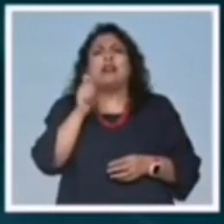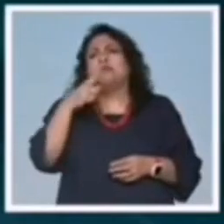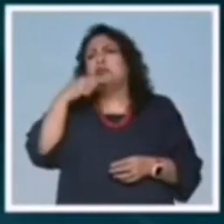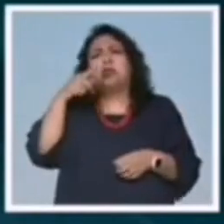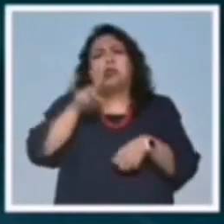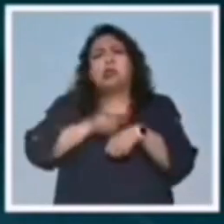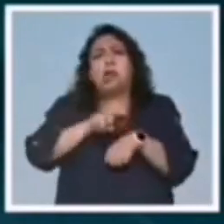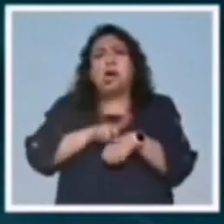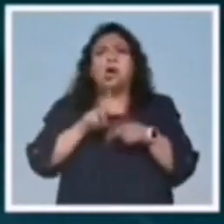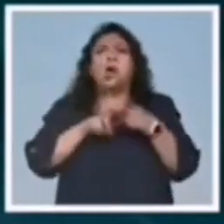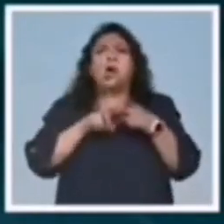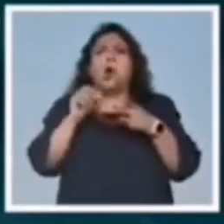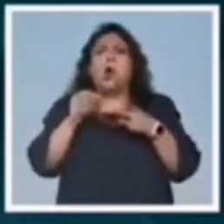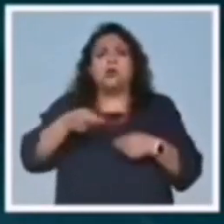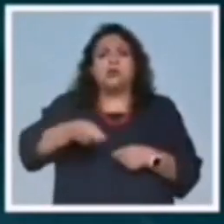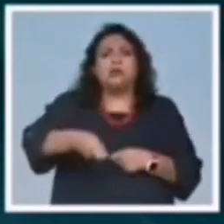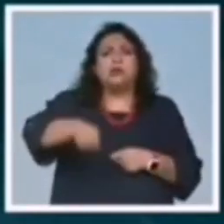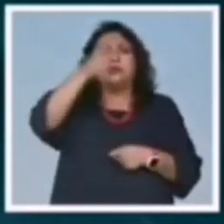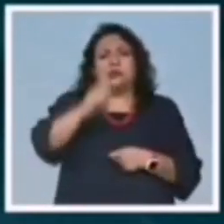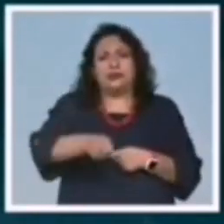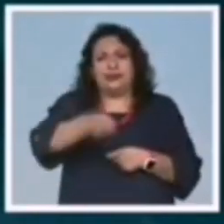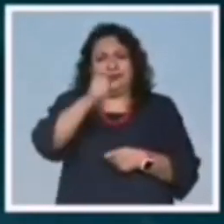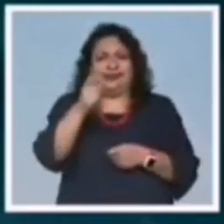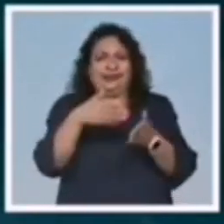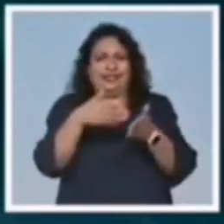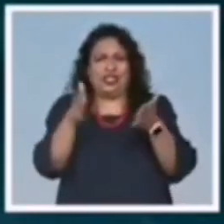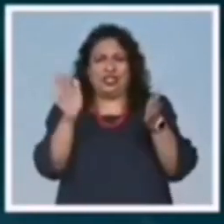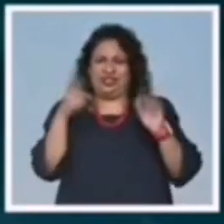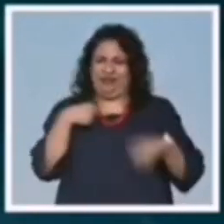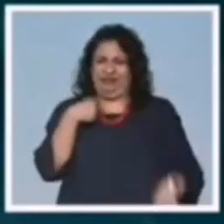hay tu sartén. Entonces yo dije,